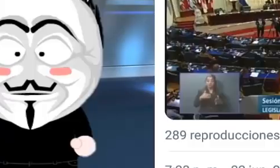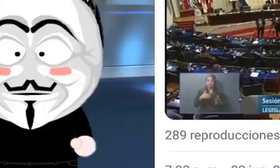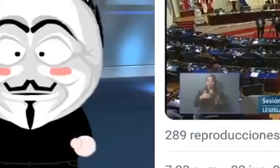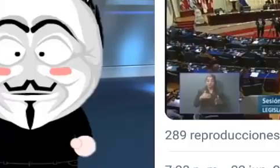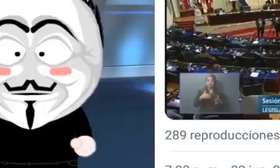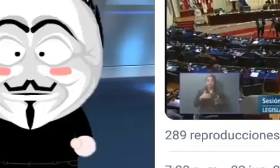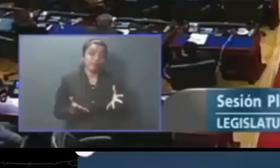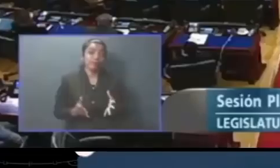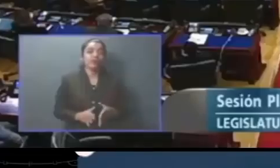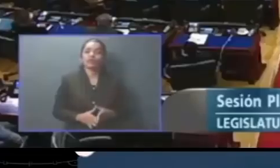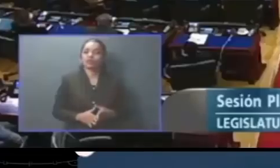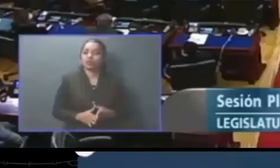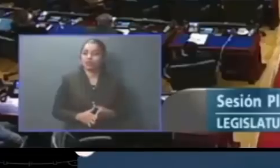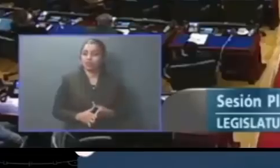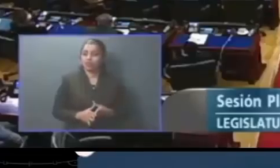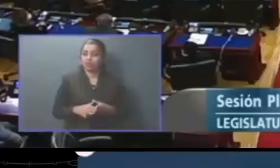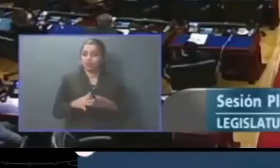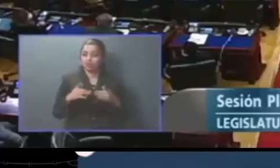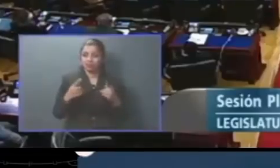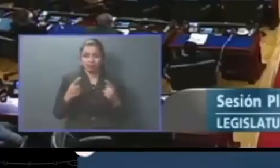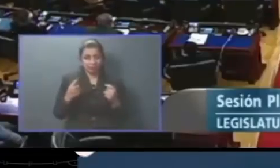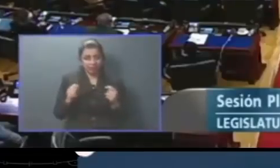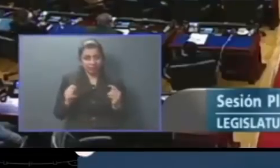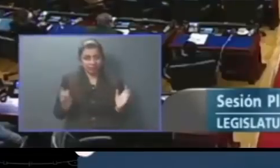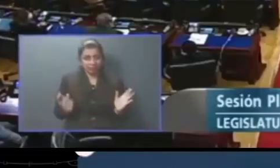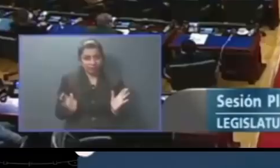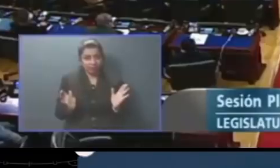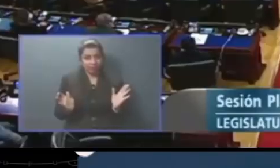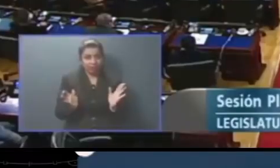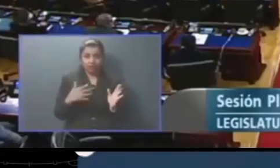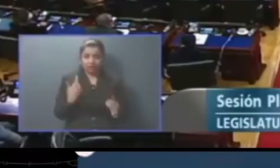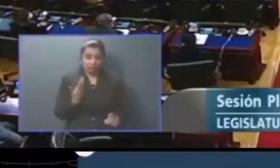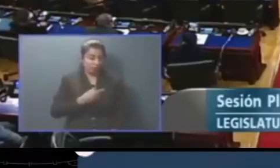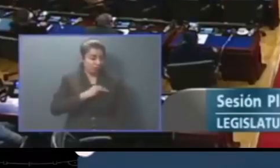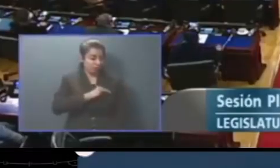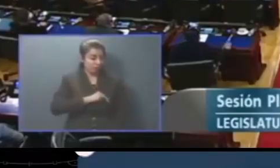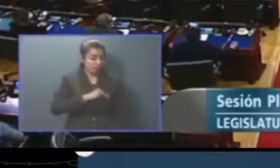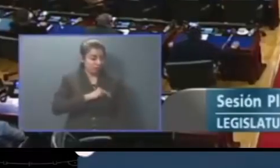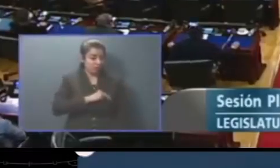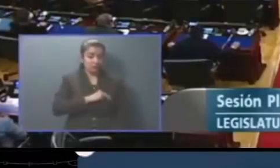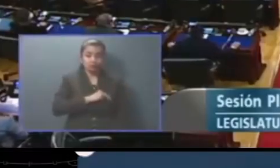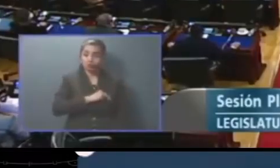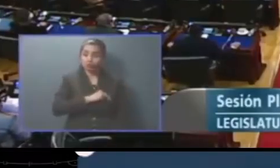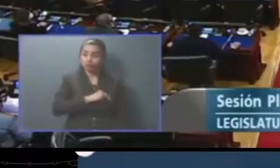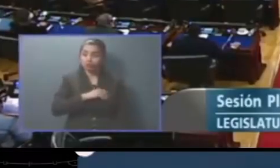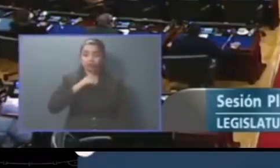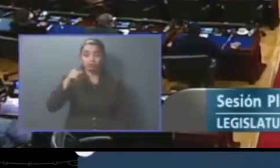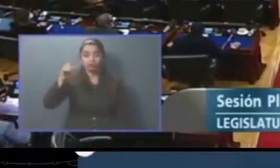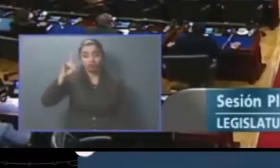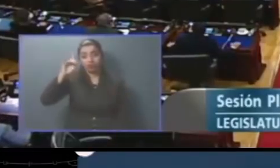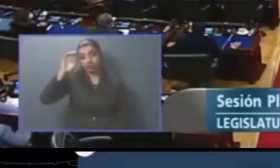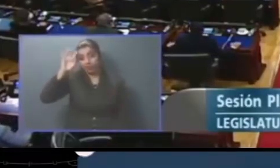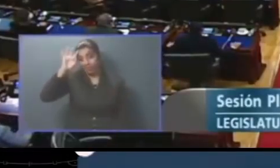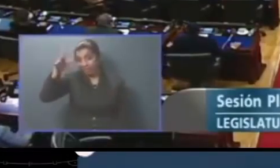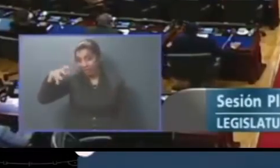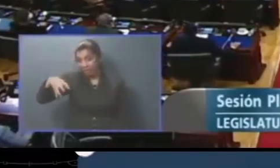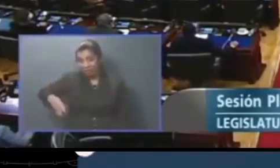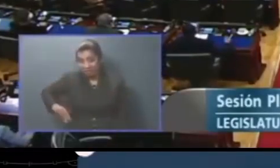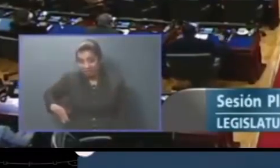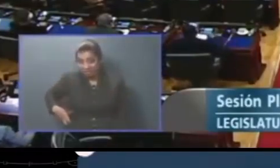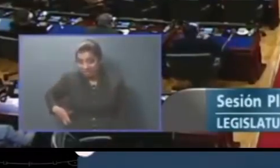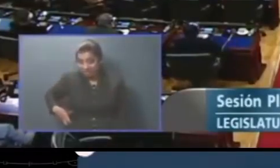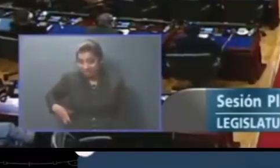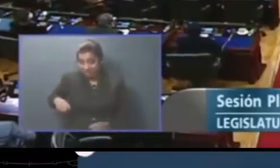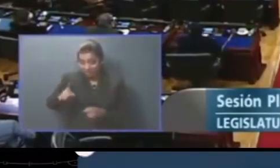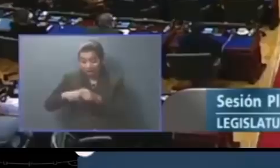al diputado. Vamos a tratar siempre de hacer lo que es nuestra misión, desbaratar las mentiras, porque tener un